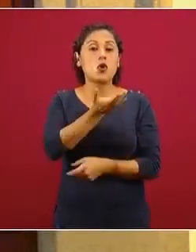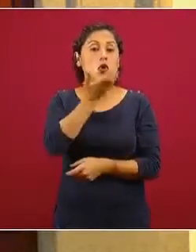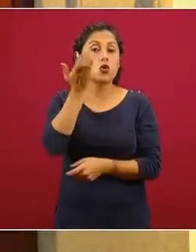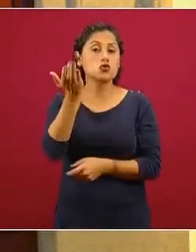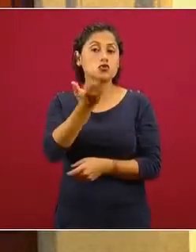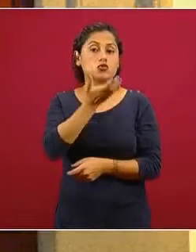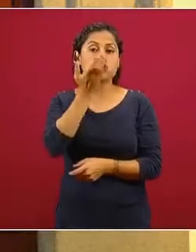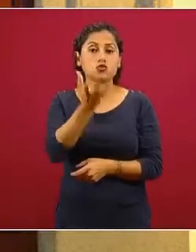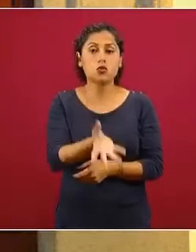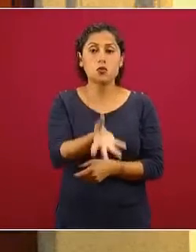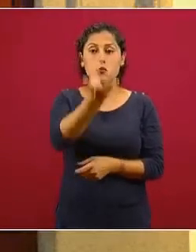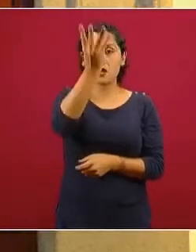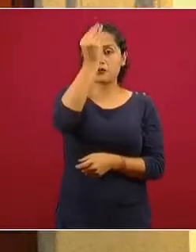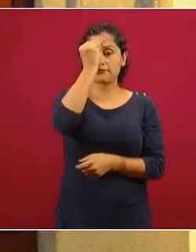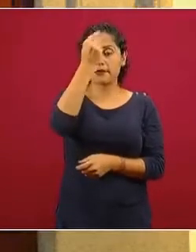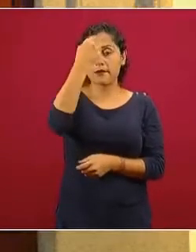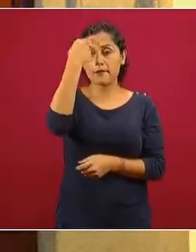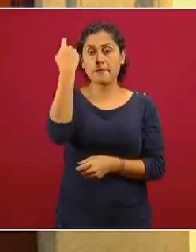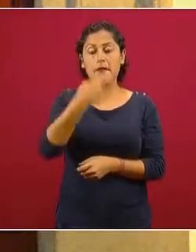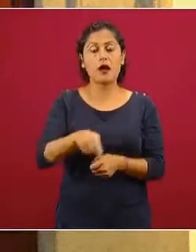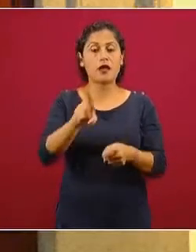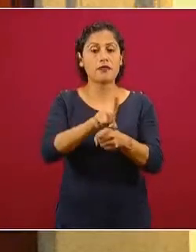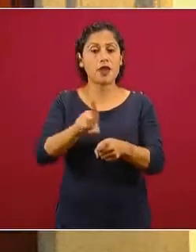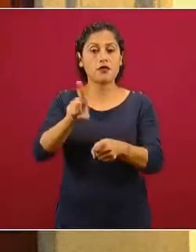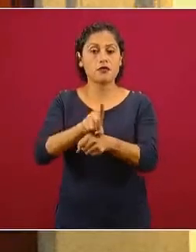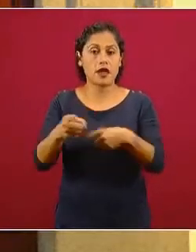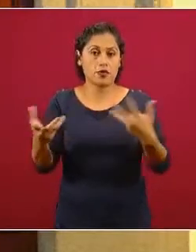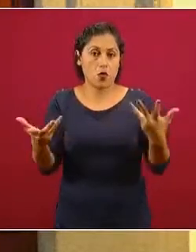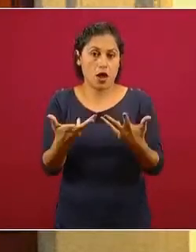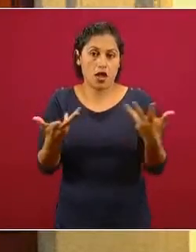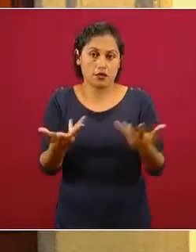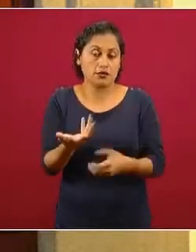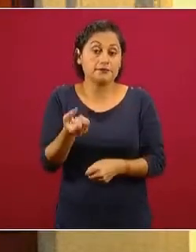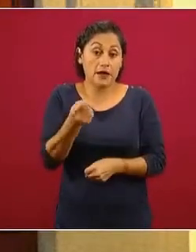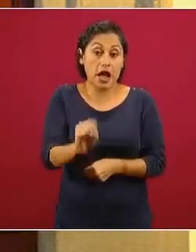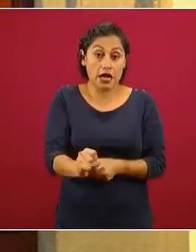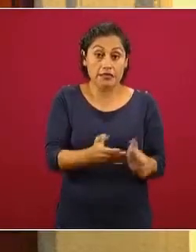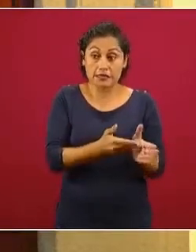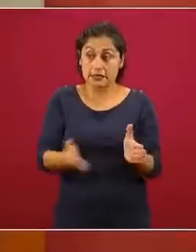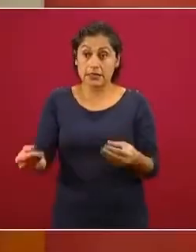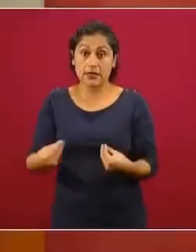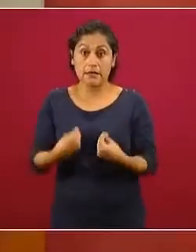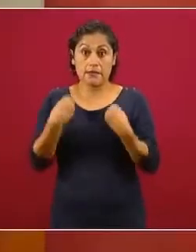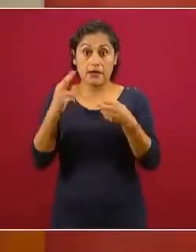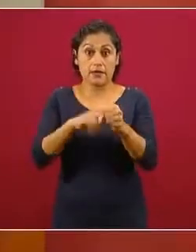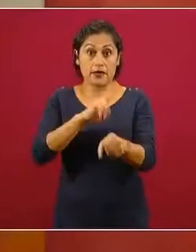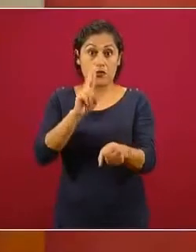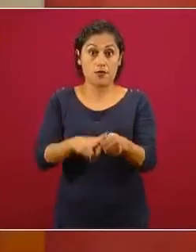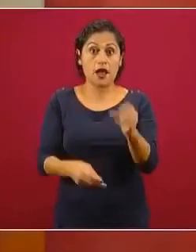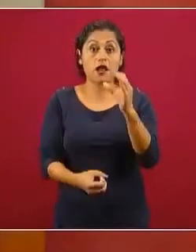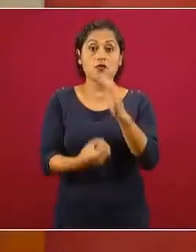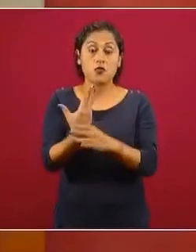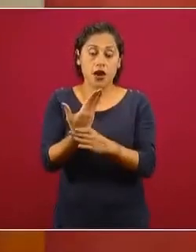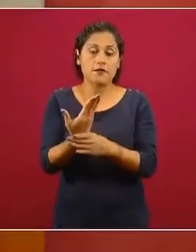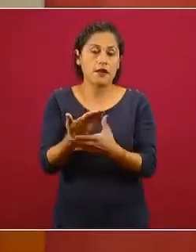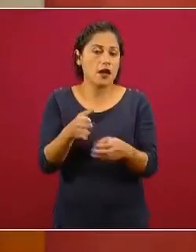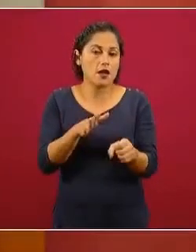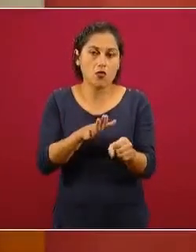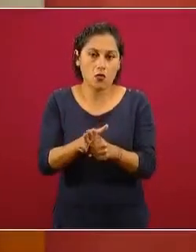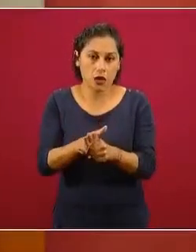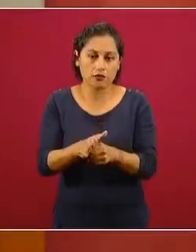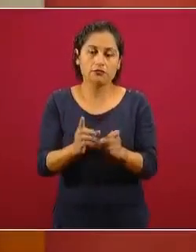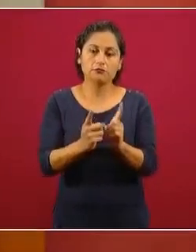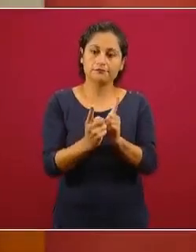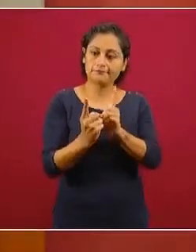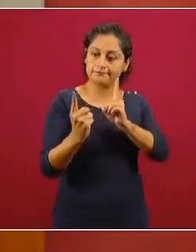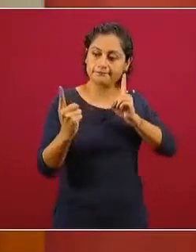nuestros hábitos diarios. Precisamente es lo que marca esta nueva normalidad, el poder mantener la sana distancia,